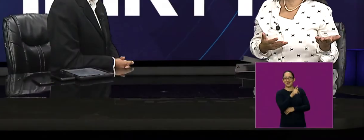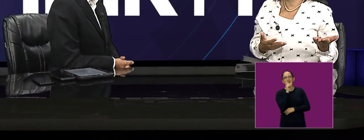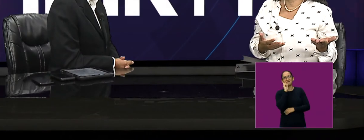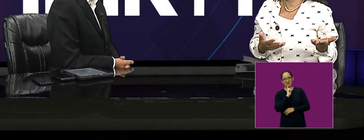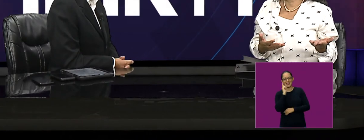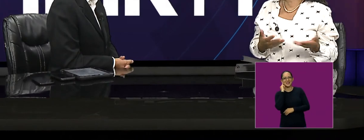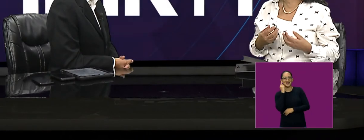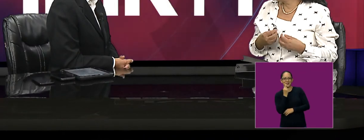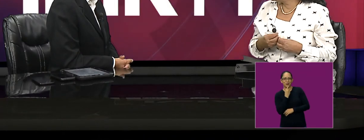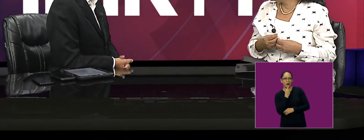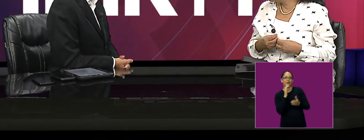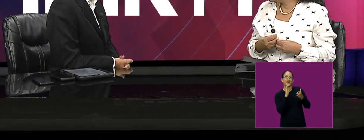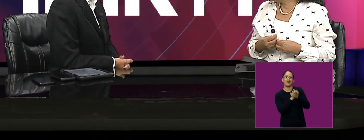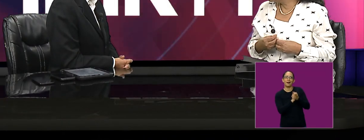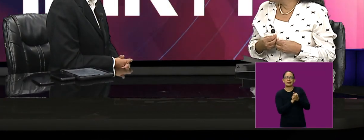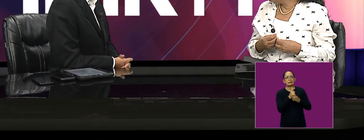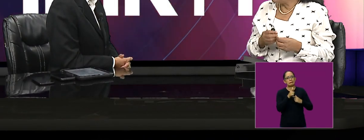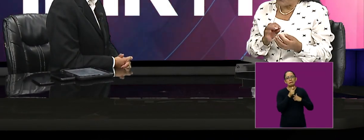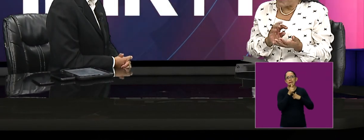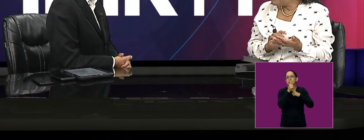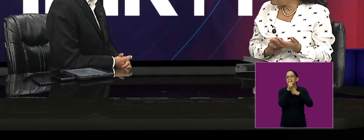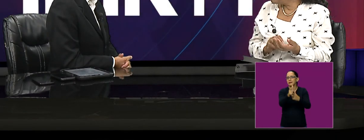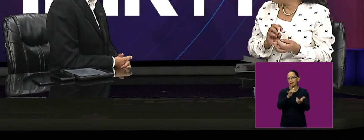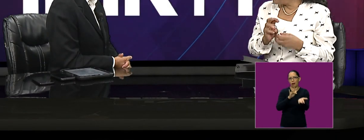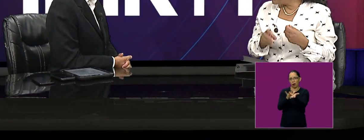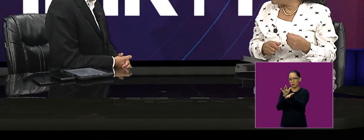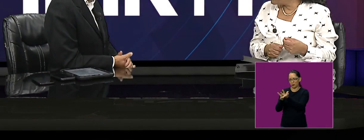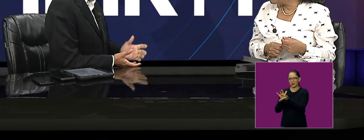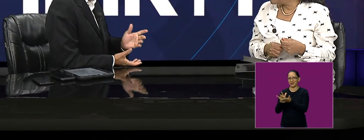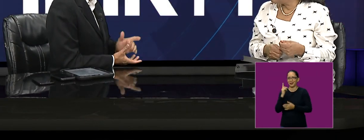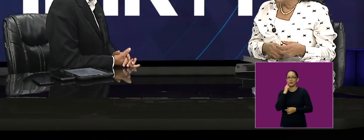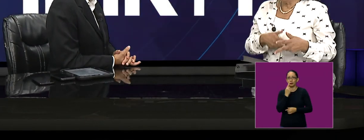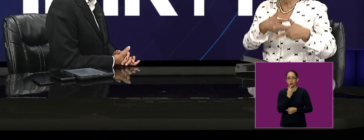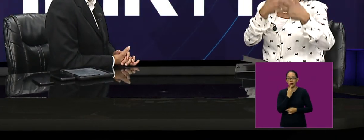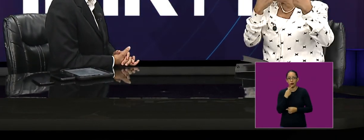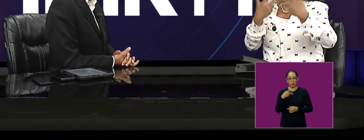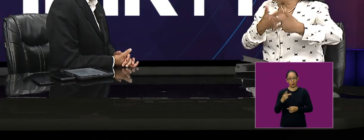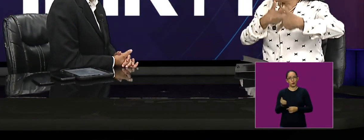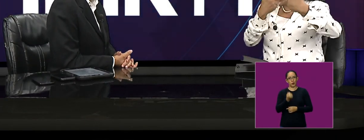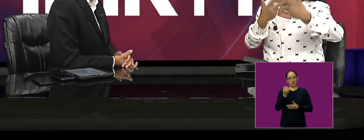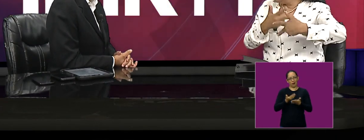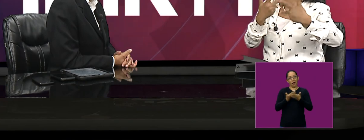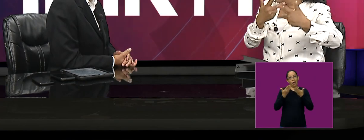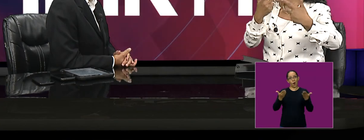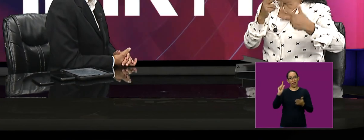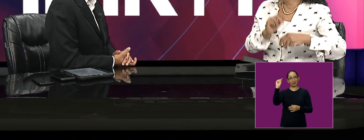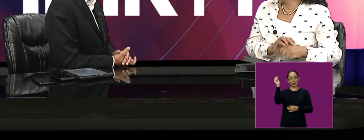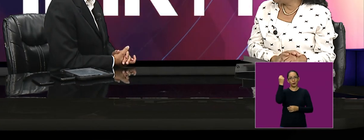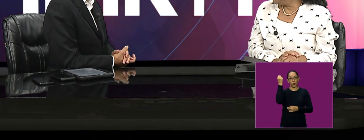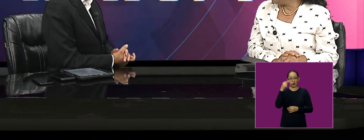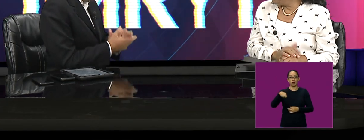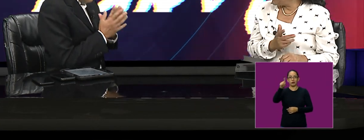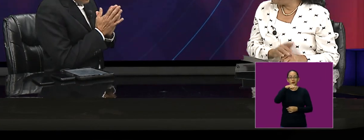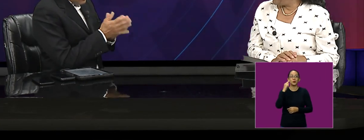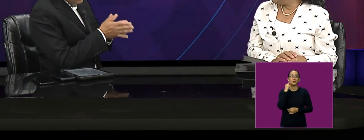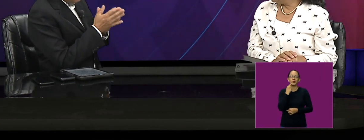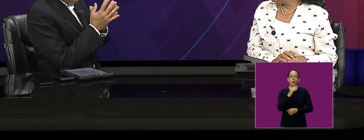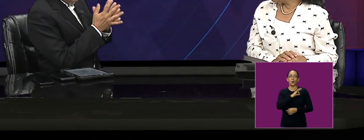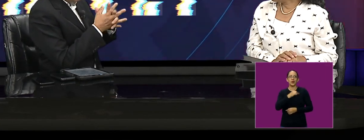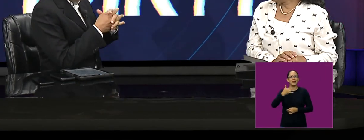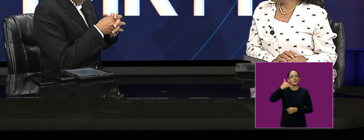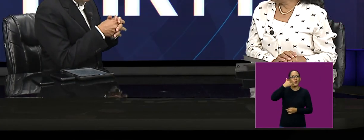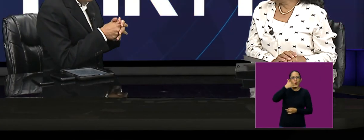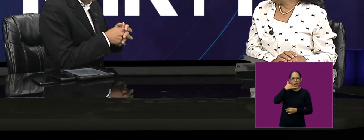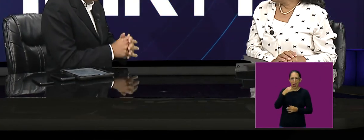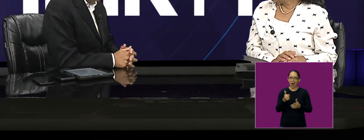pues las personas sordas pueden comunicarse por mensaje, ahora por WhatsApp y ahora por el videollamado. ¿Qué es